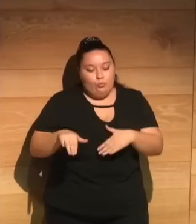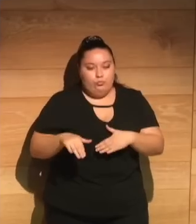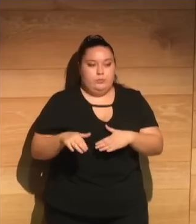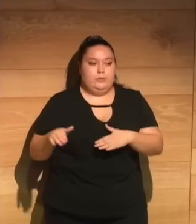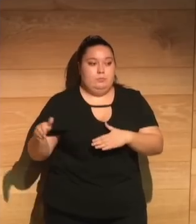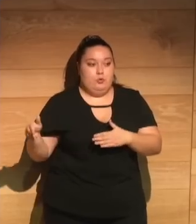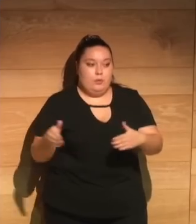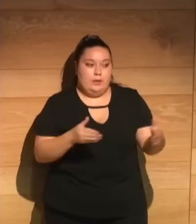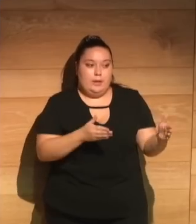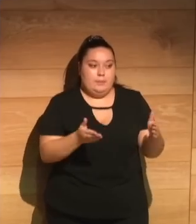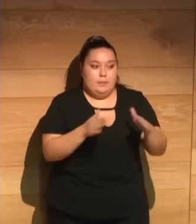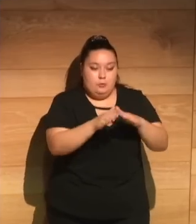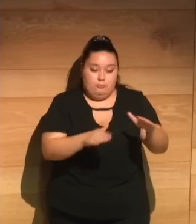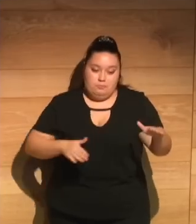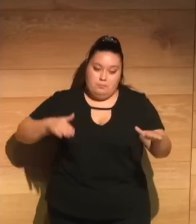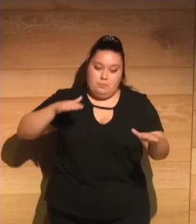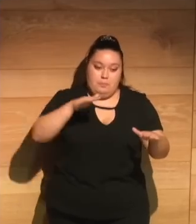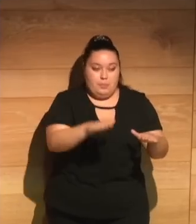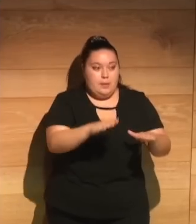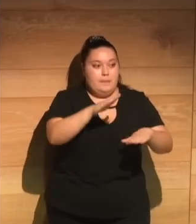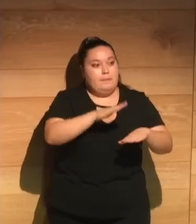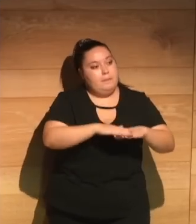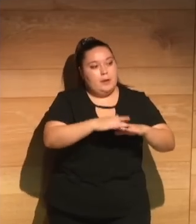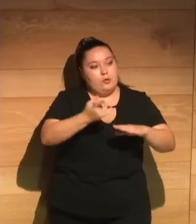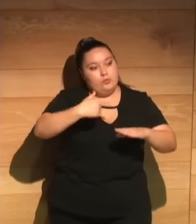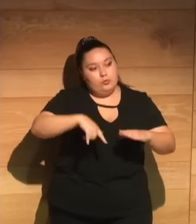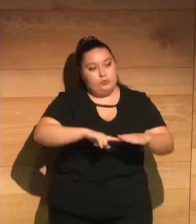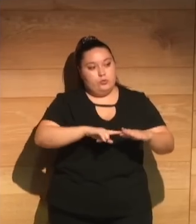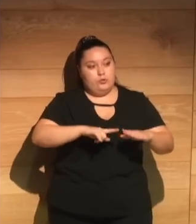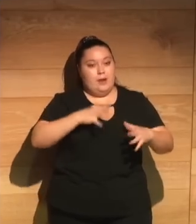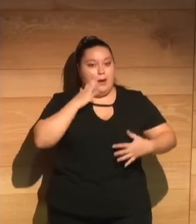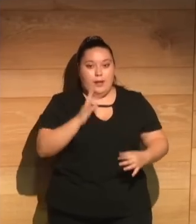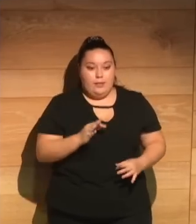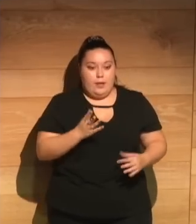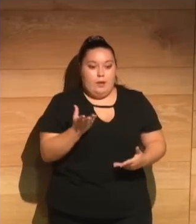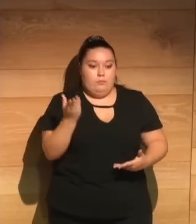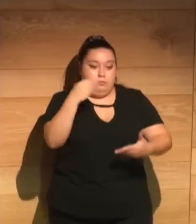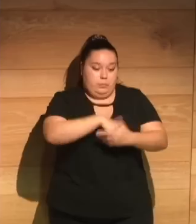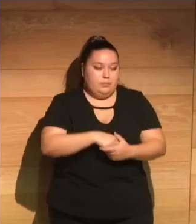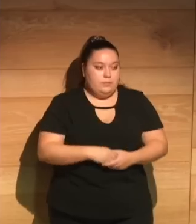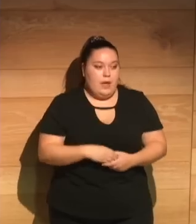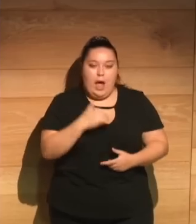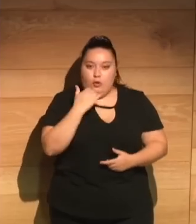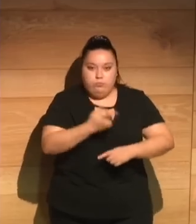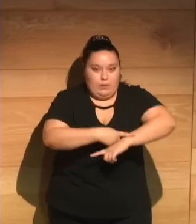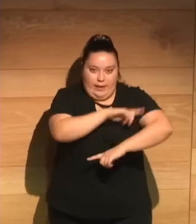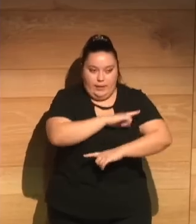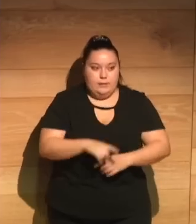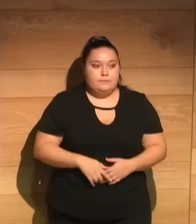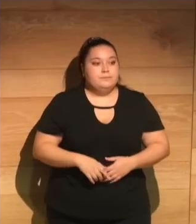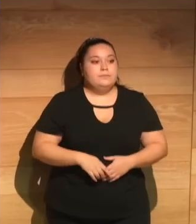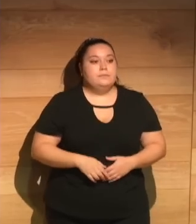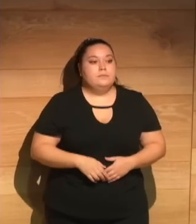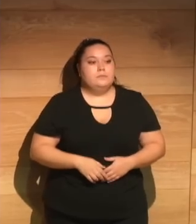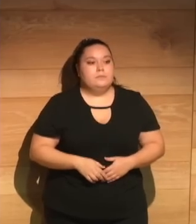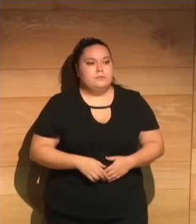camino hacia ser capaces de quedarnos con la realidad. Esto es absolutamente radical. Uh-huh. Uh-huh. Vale, estamos